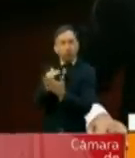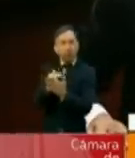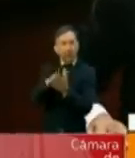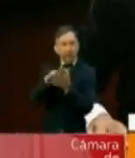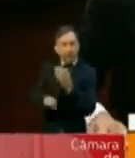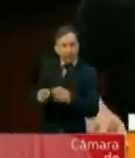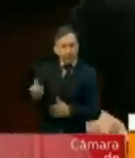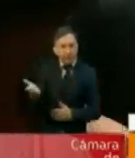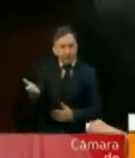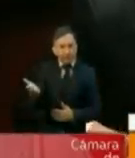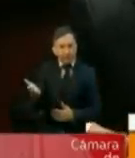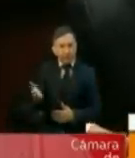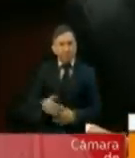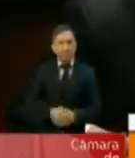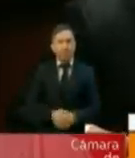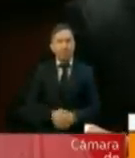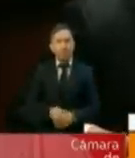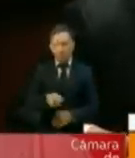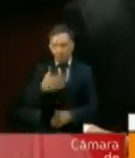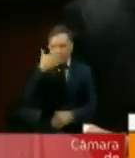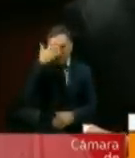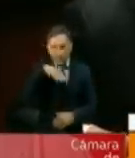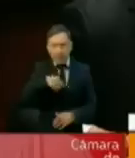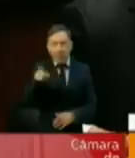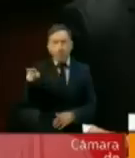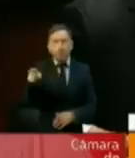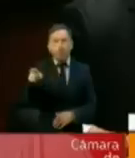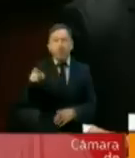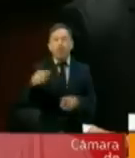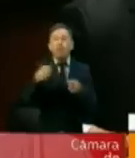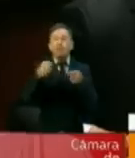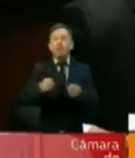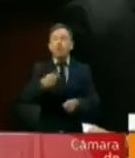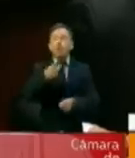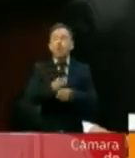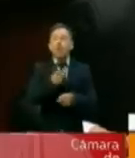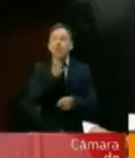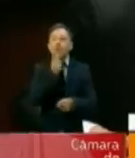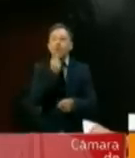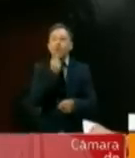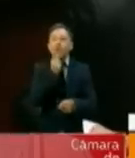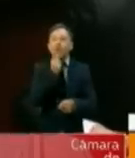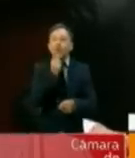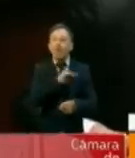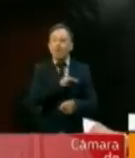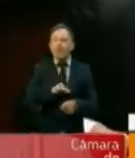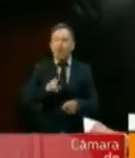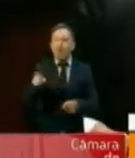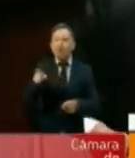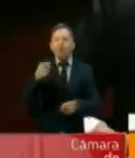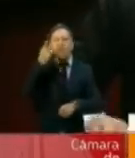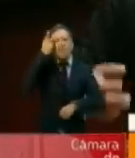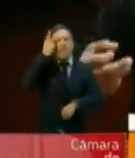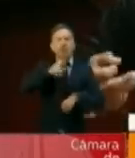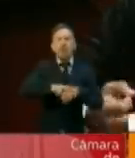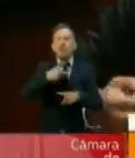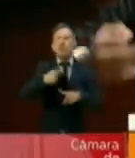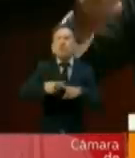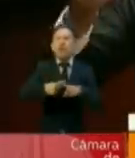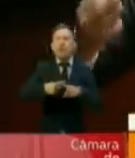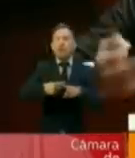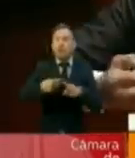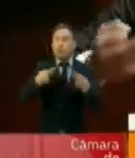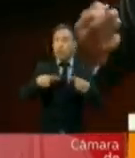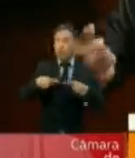opositores, que falta una docena de ellos, puedan dar los votos para tal iniciativa. Es verdad eso, que